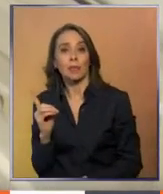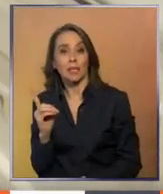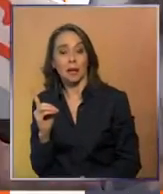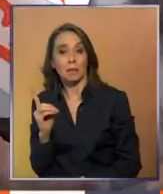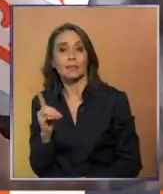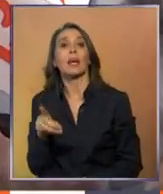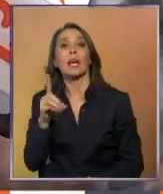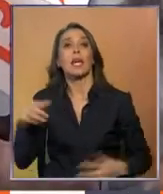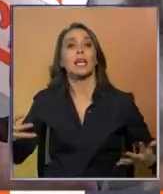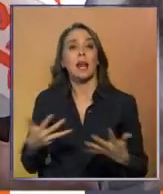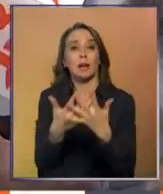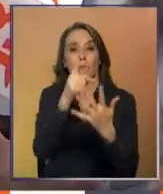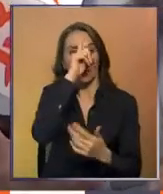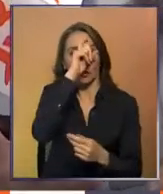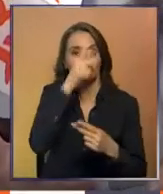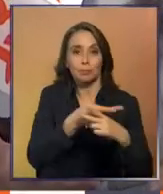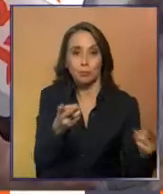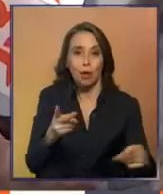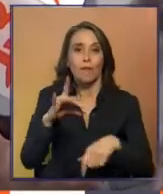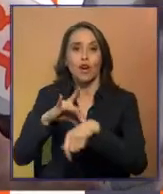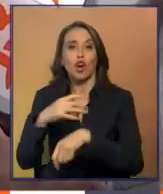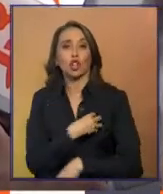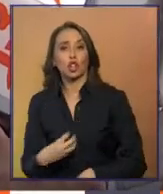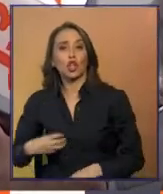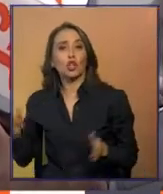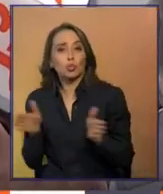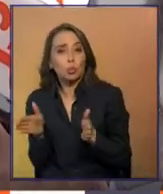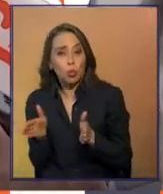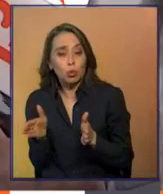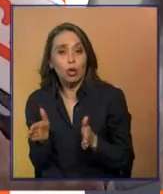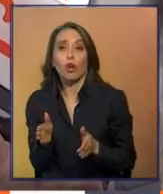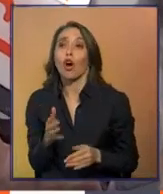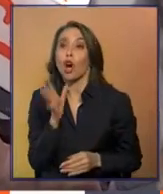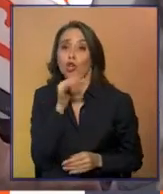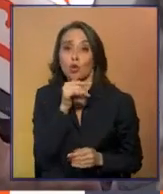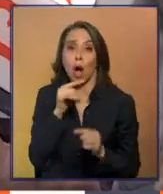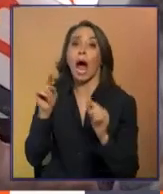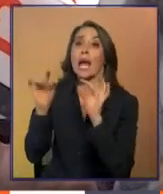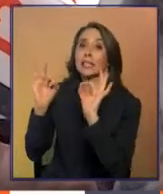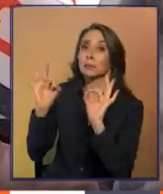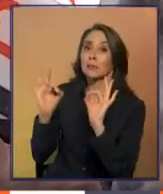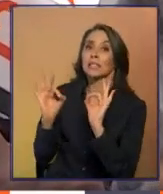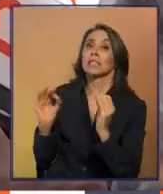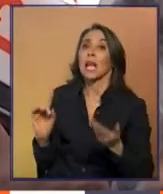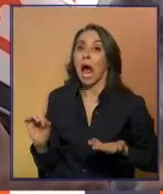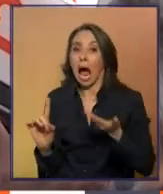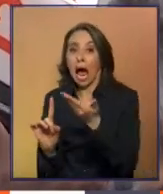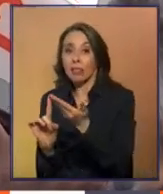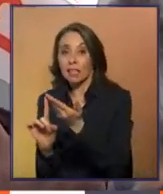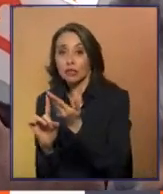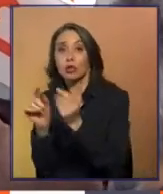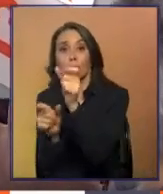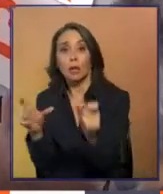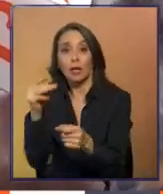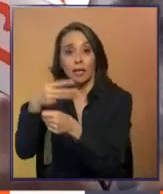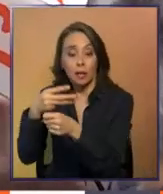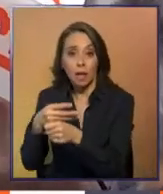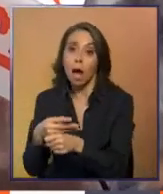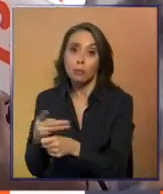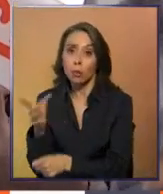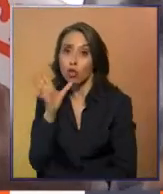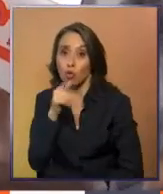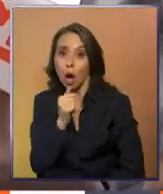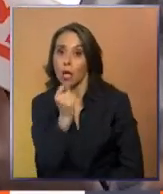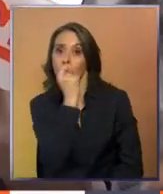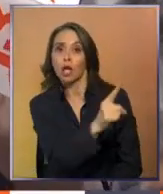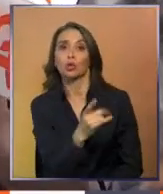pública. Cuando un hospital, un consultorio, no tenga atención preferente para adultos mayores, los vamos a denunciar a la superintendencia y